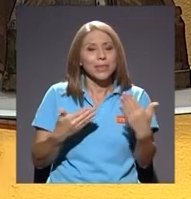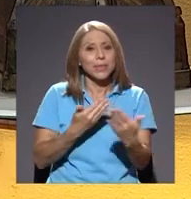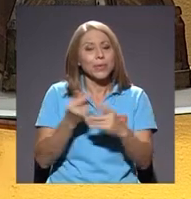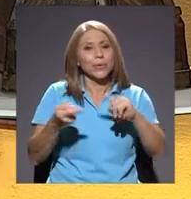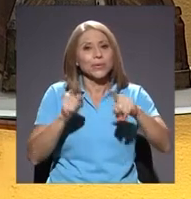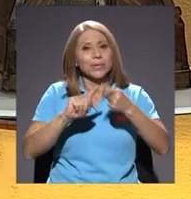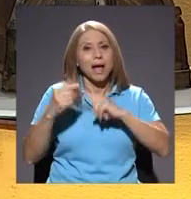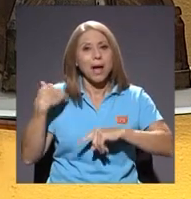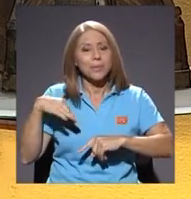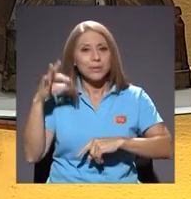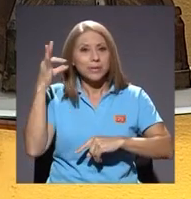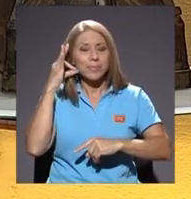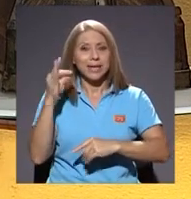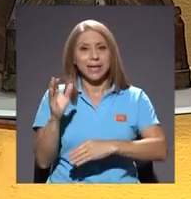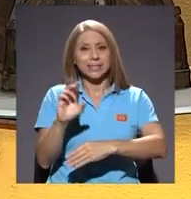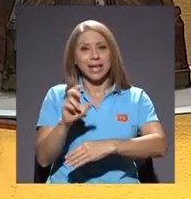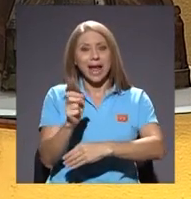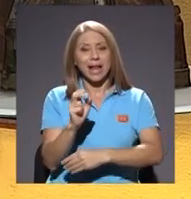loser